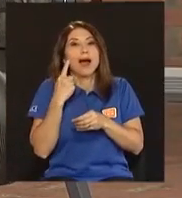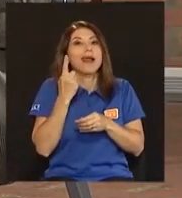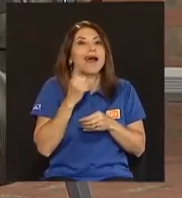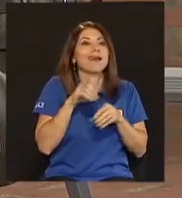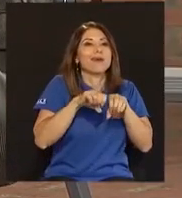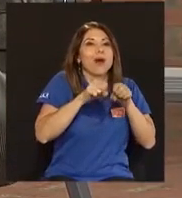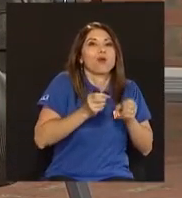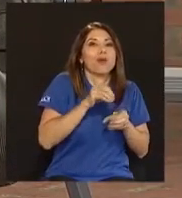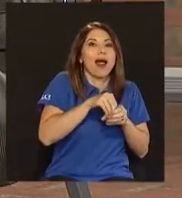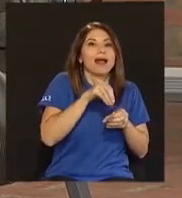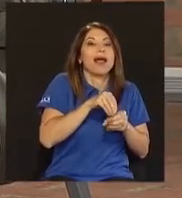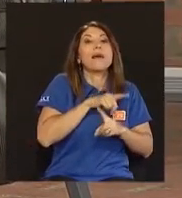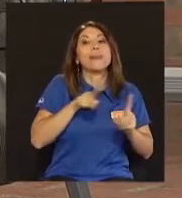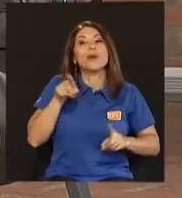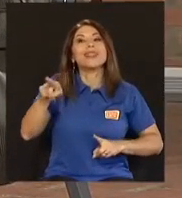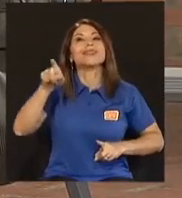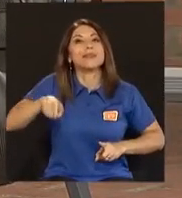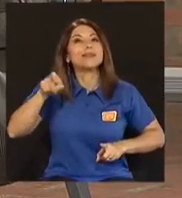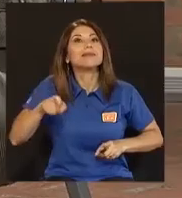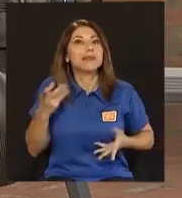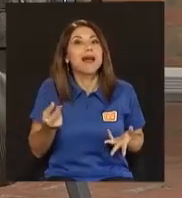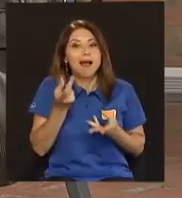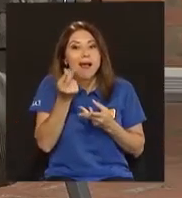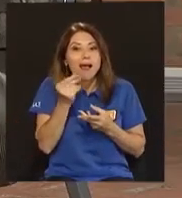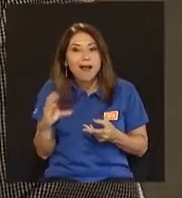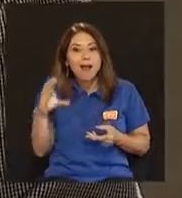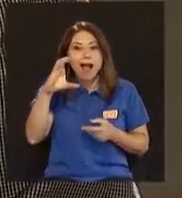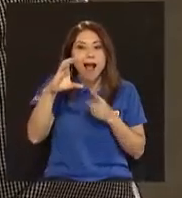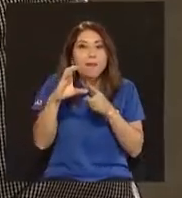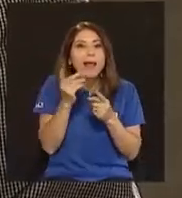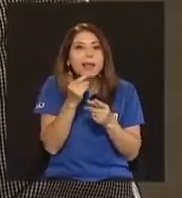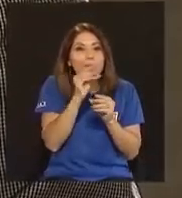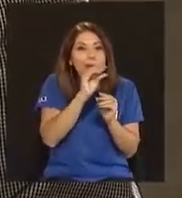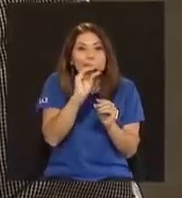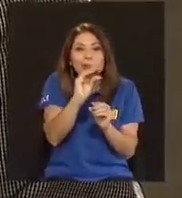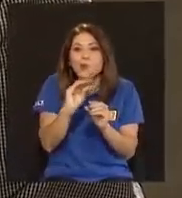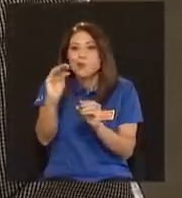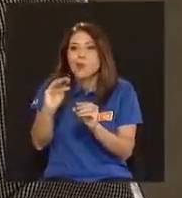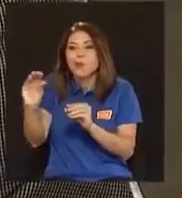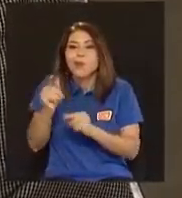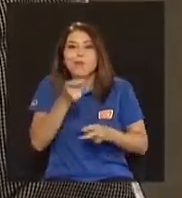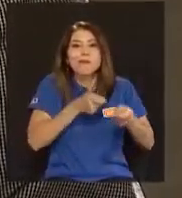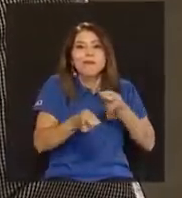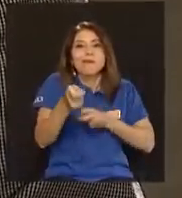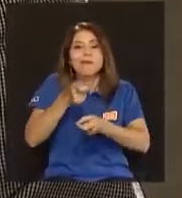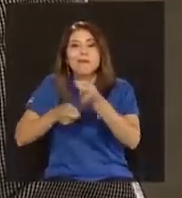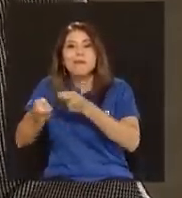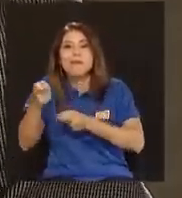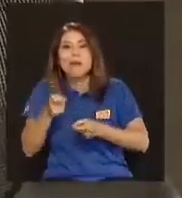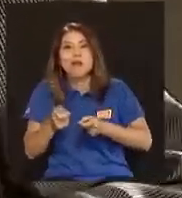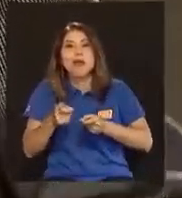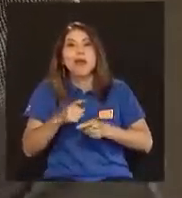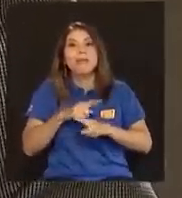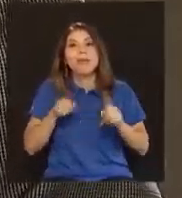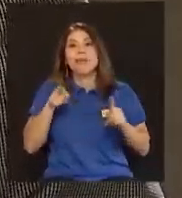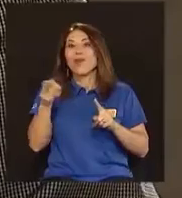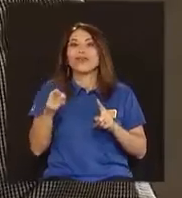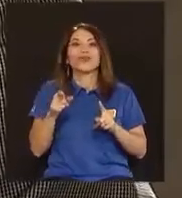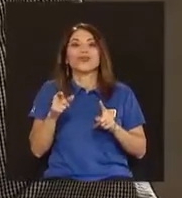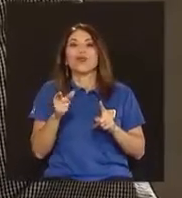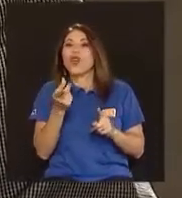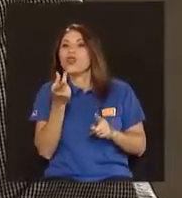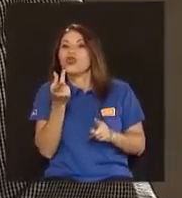de administrar su flujo de caja. Uh-huh. Y entonces, por poquito que sea, y entonces no llegan a los mínimos que están, que tienen establecidos normalmente